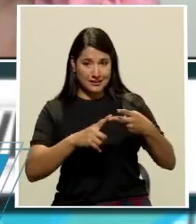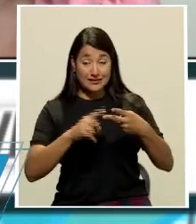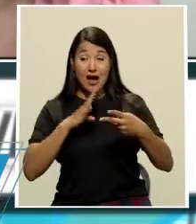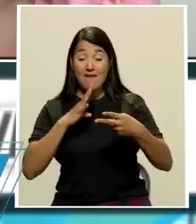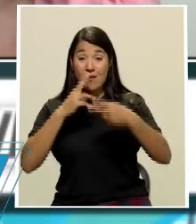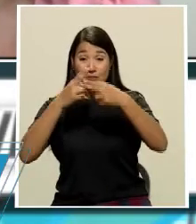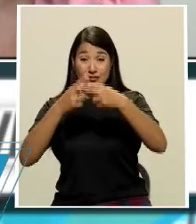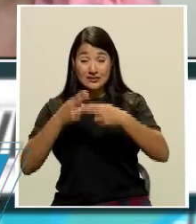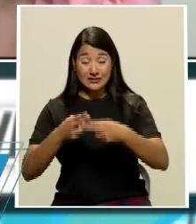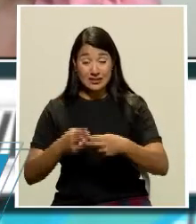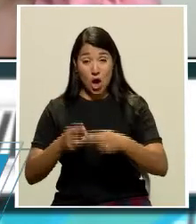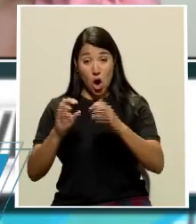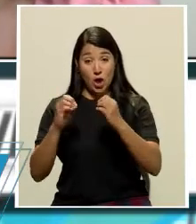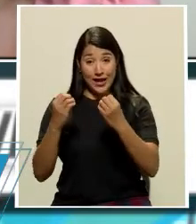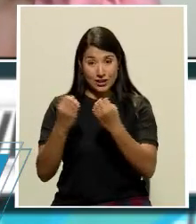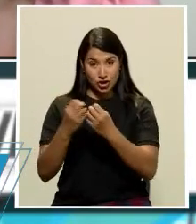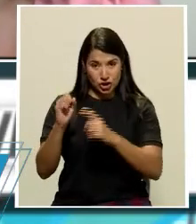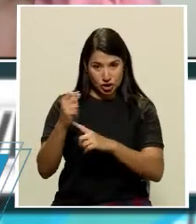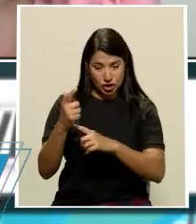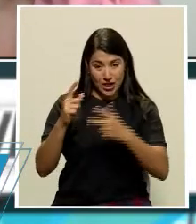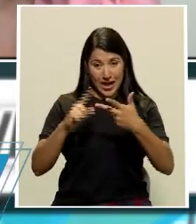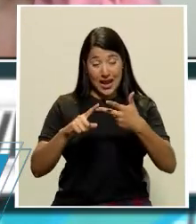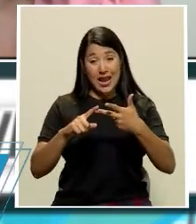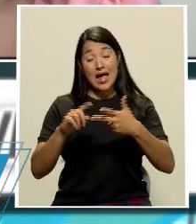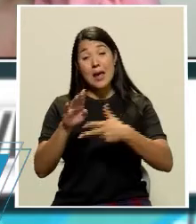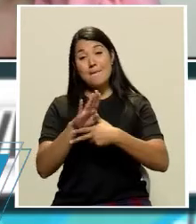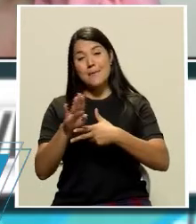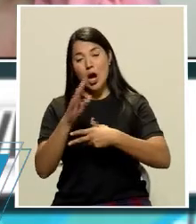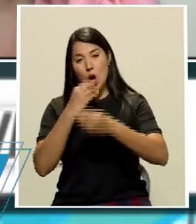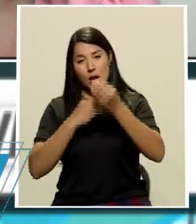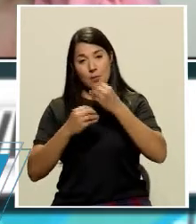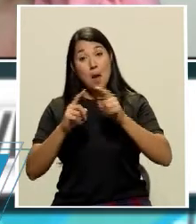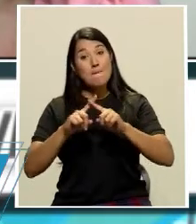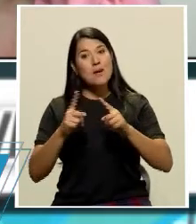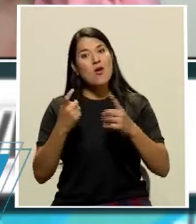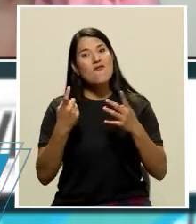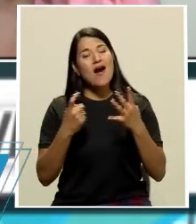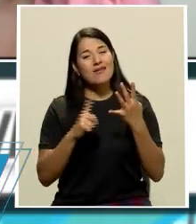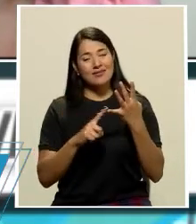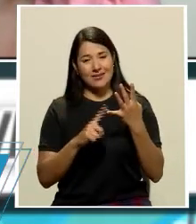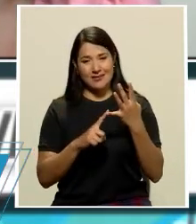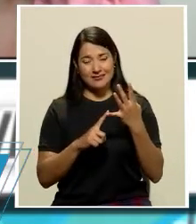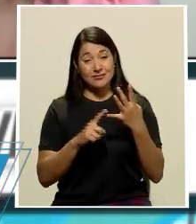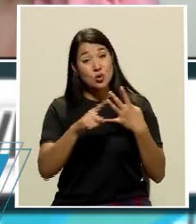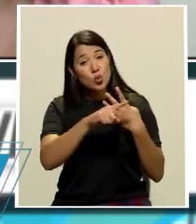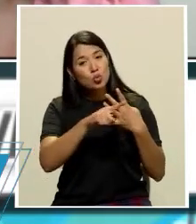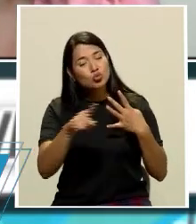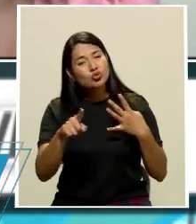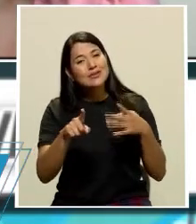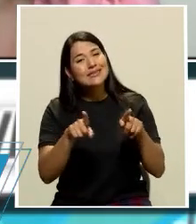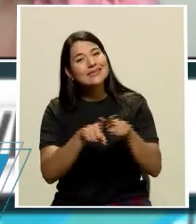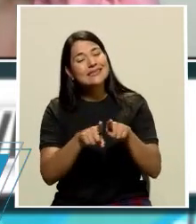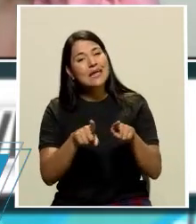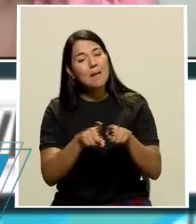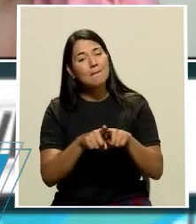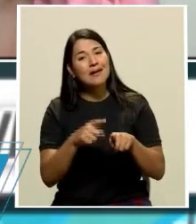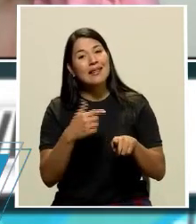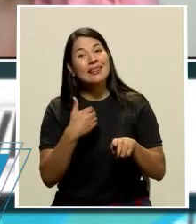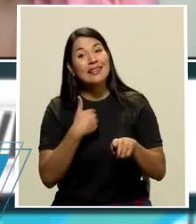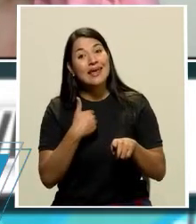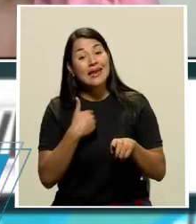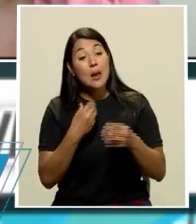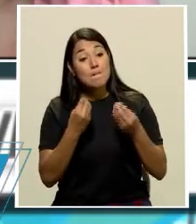y del Banco de Alimentos, pero hay una pata del banco que nos está faltando y es que ustedes manejan además un